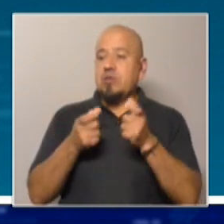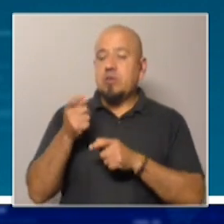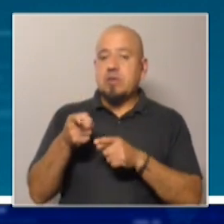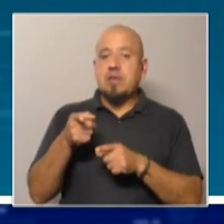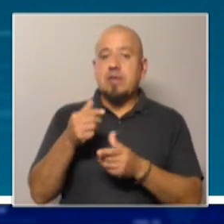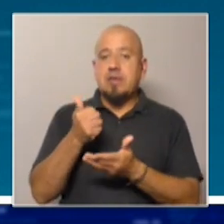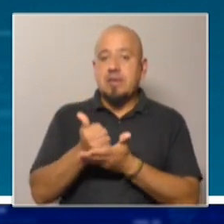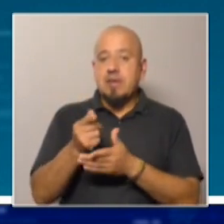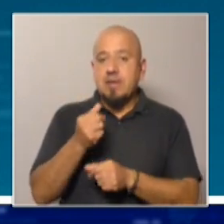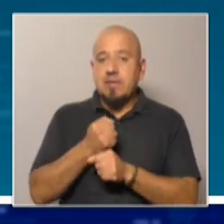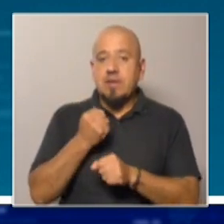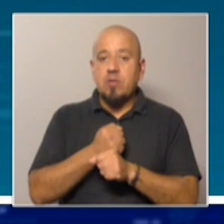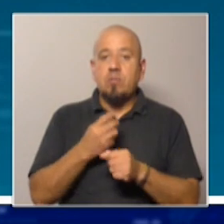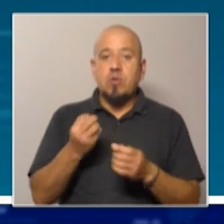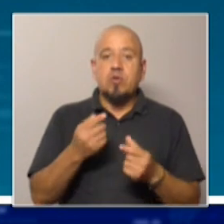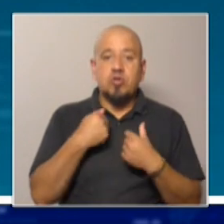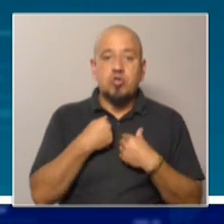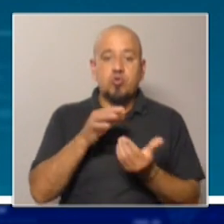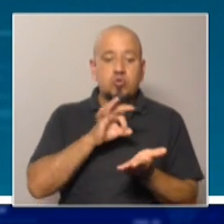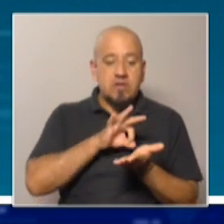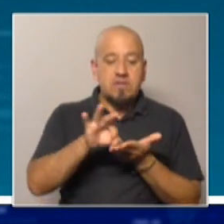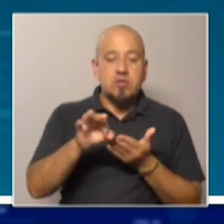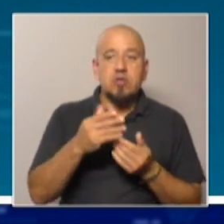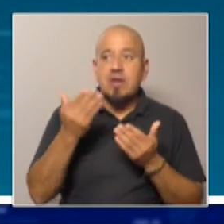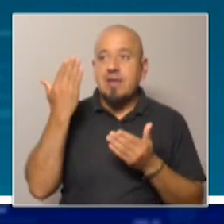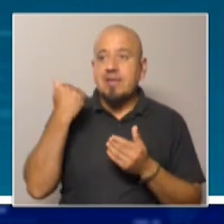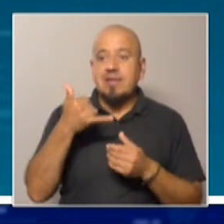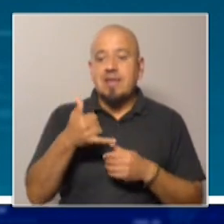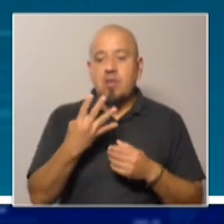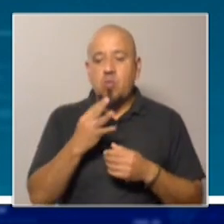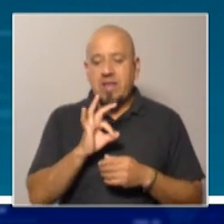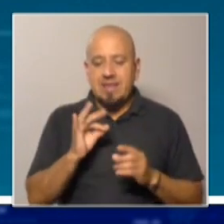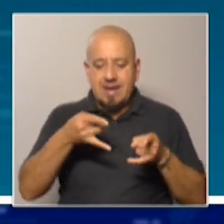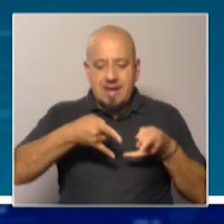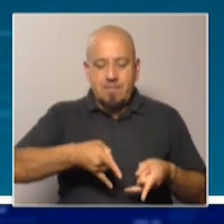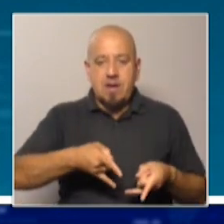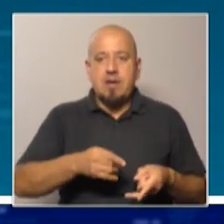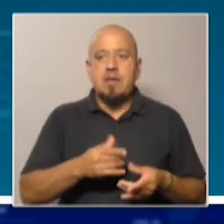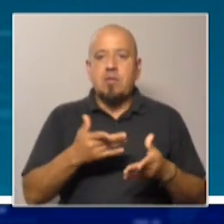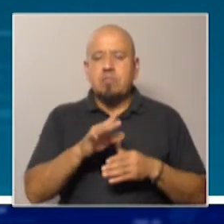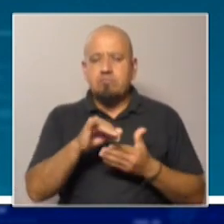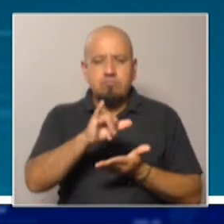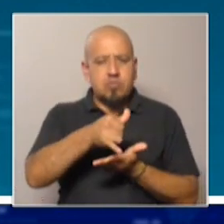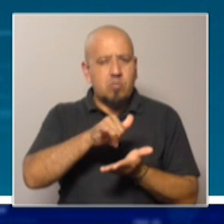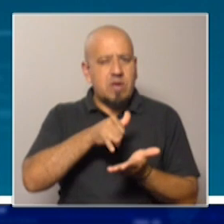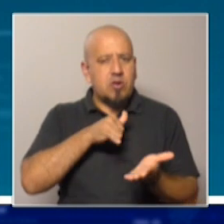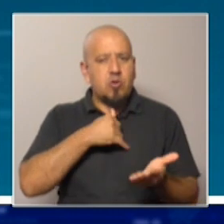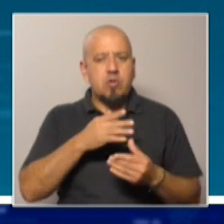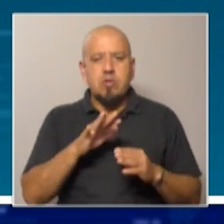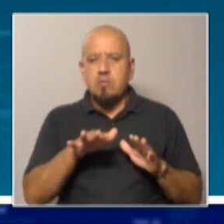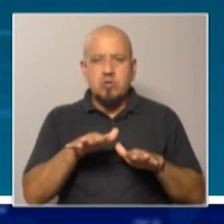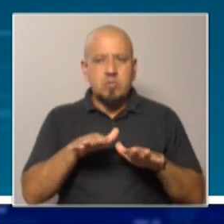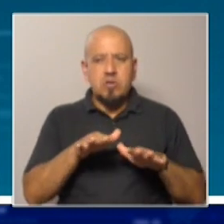allí trabajando. Porque si yo tengo un servicio que tenía 40 camas y esas 40 camas, con el promedio de ocupación que tenemos hoy, que es